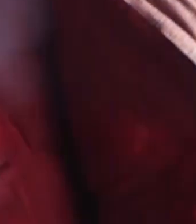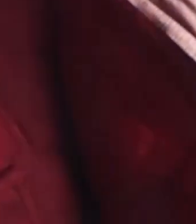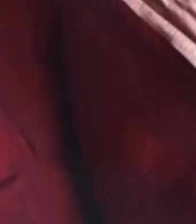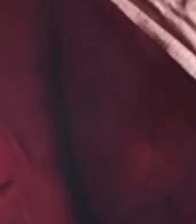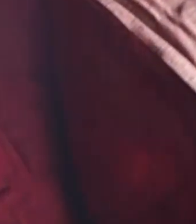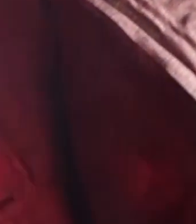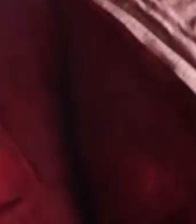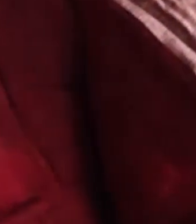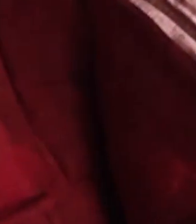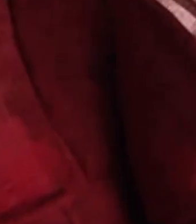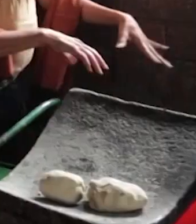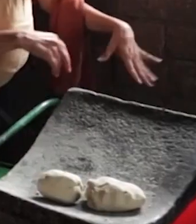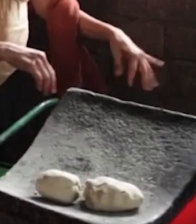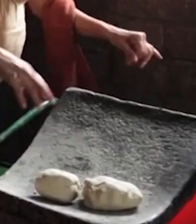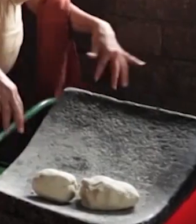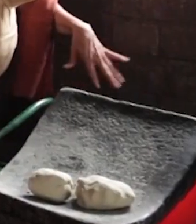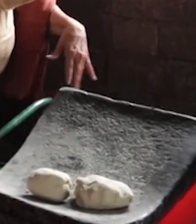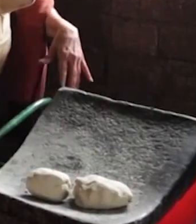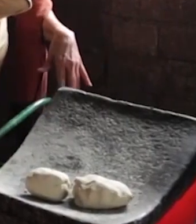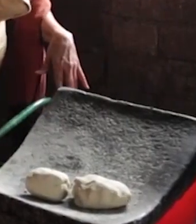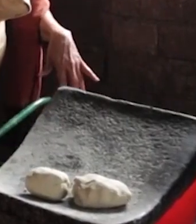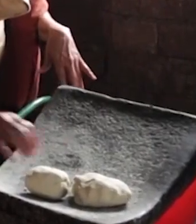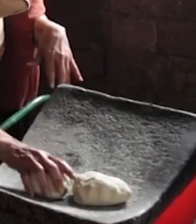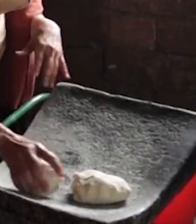Hicimos entre todas